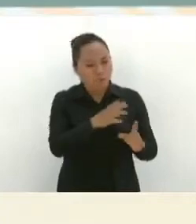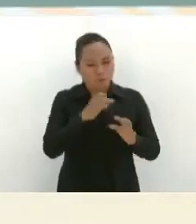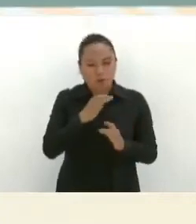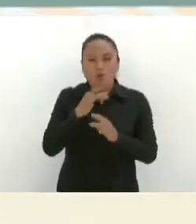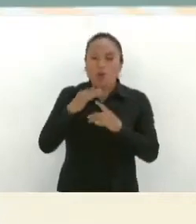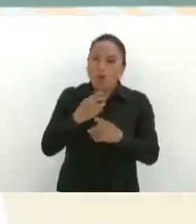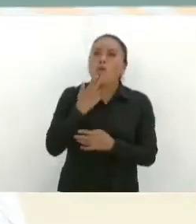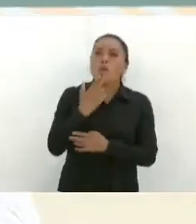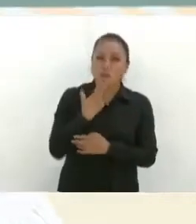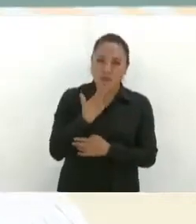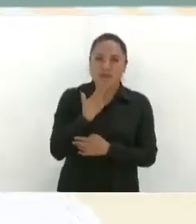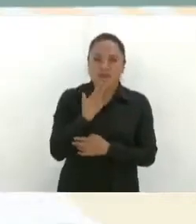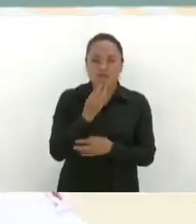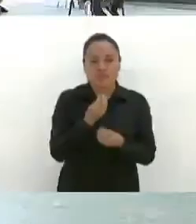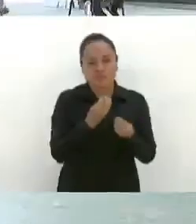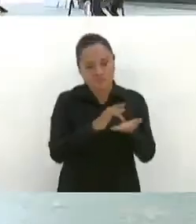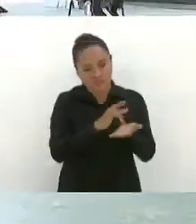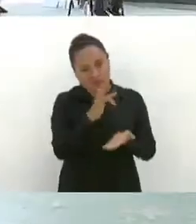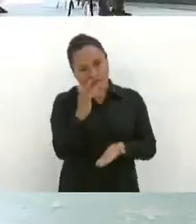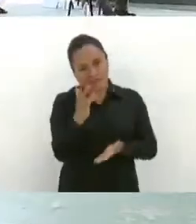instrumentos Mil gracias